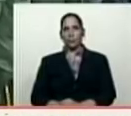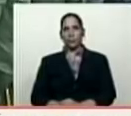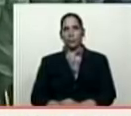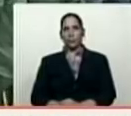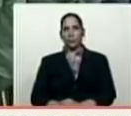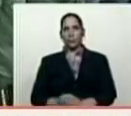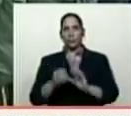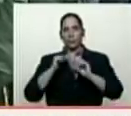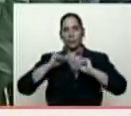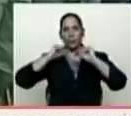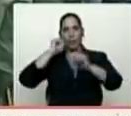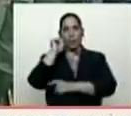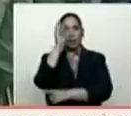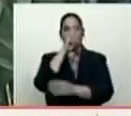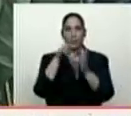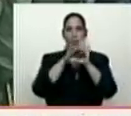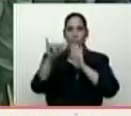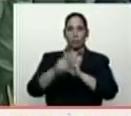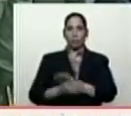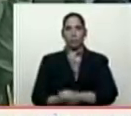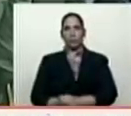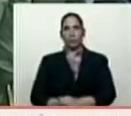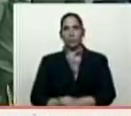¡Que viva la Asamblea Nacional Constituyente!